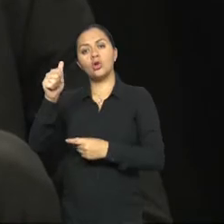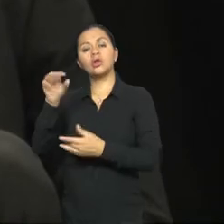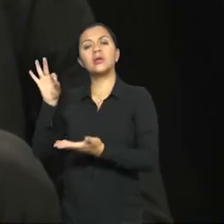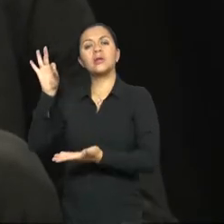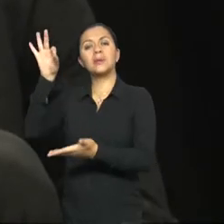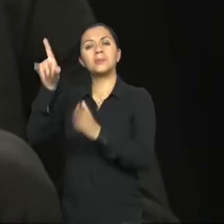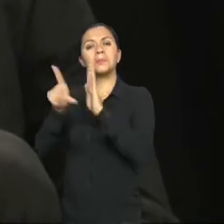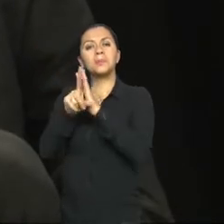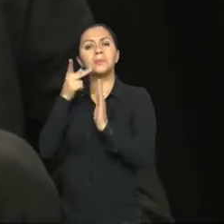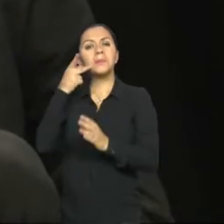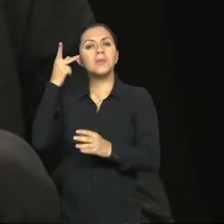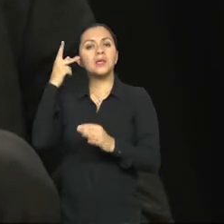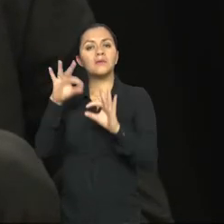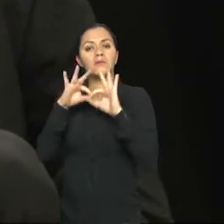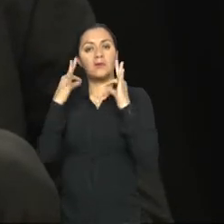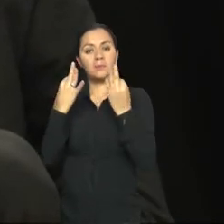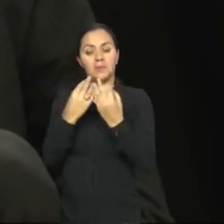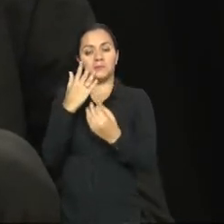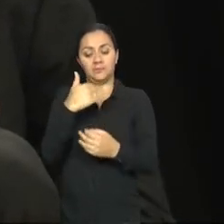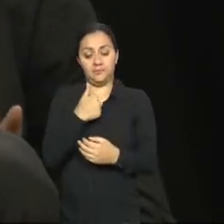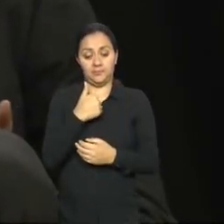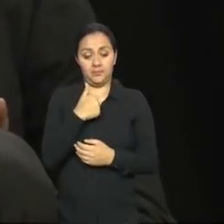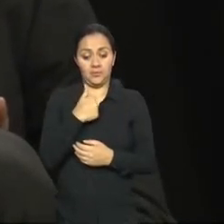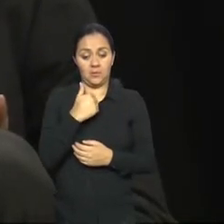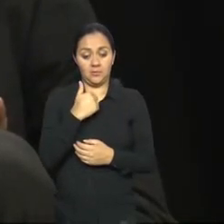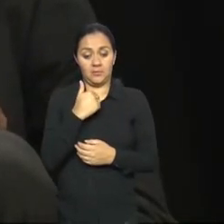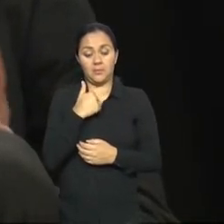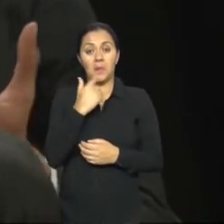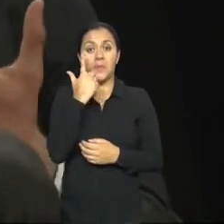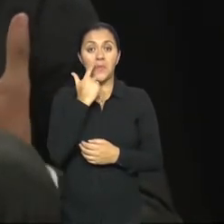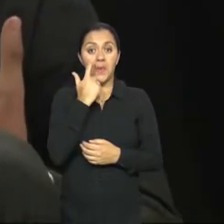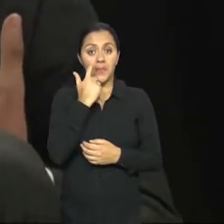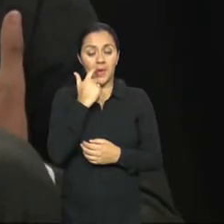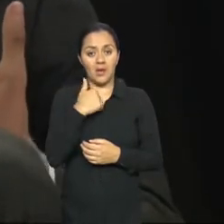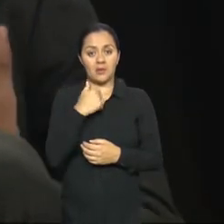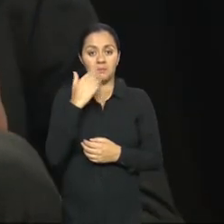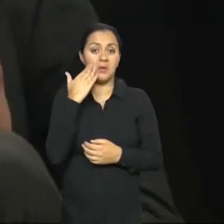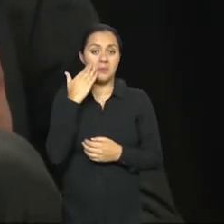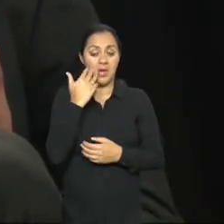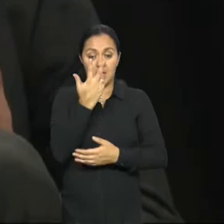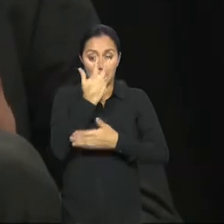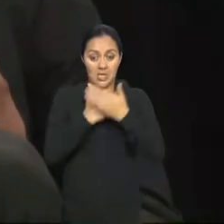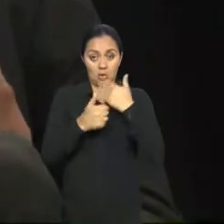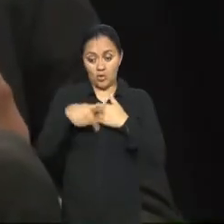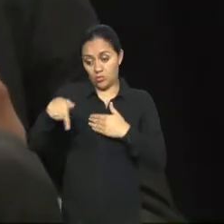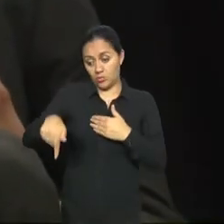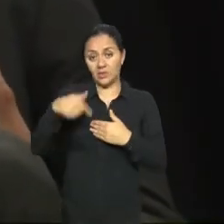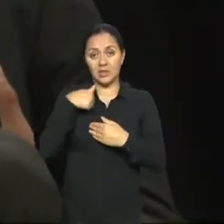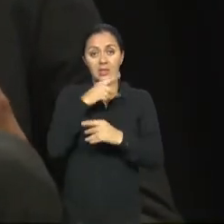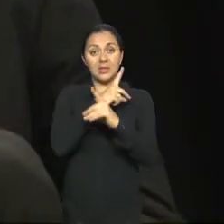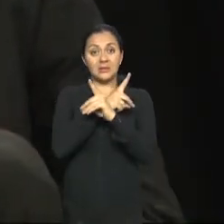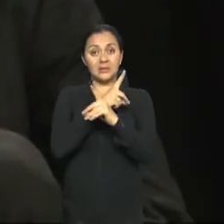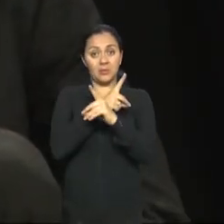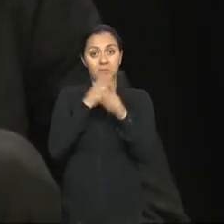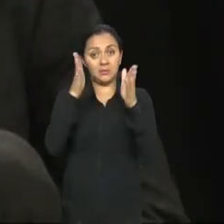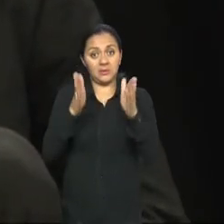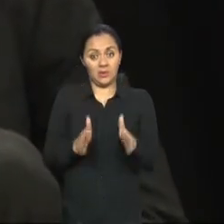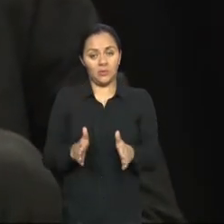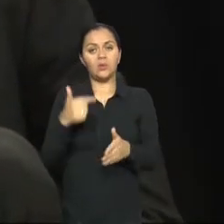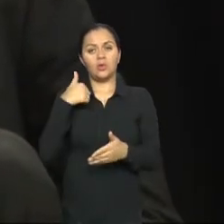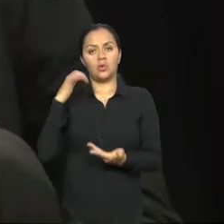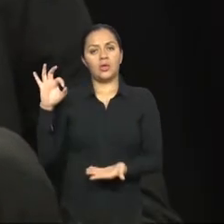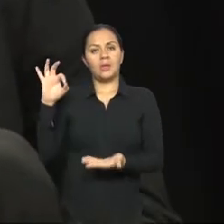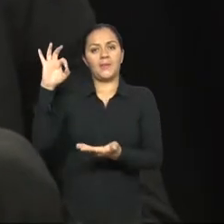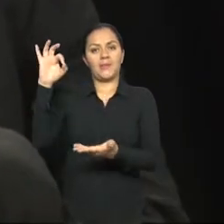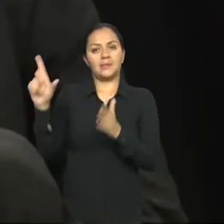nosotros tenemos hijos que son discapacitados, yo tengo, como padre de familia, tengo una representación legal sobre él.